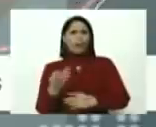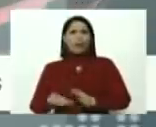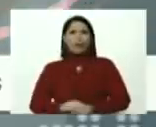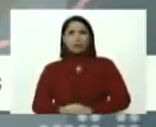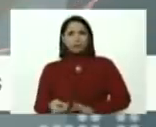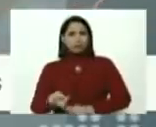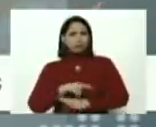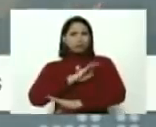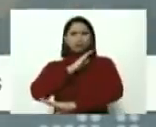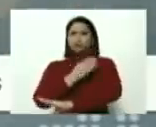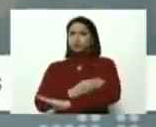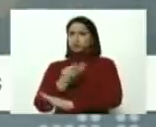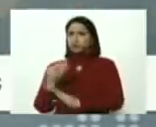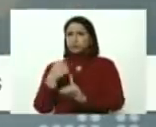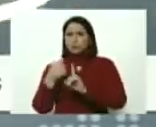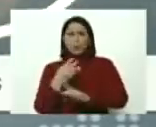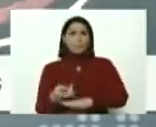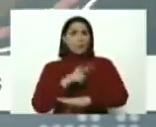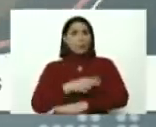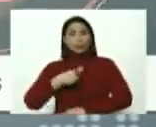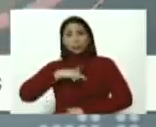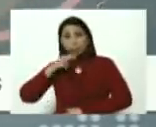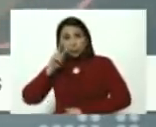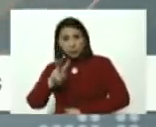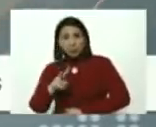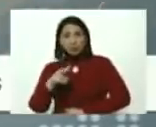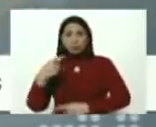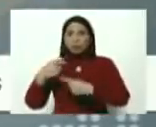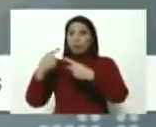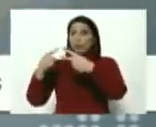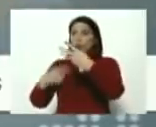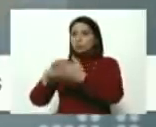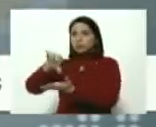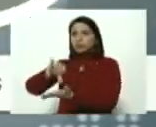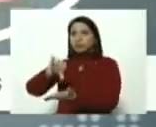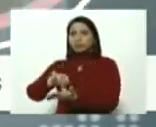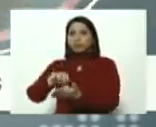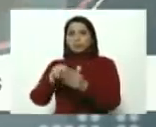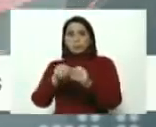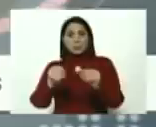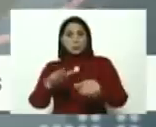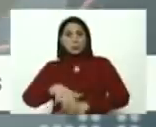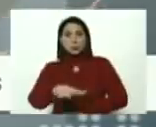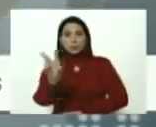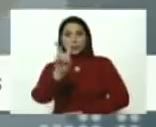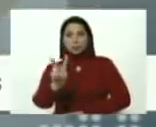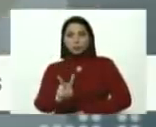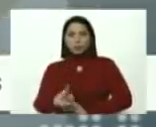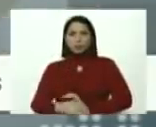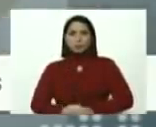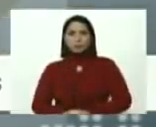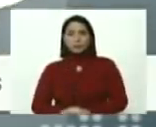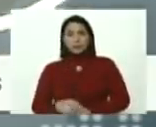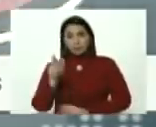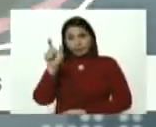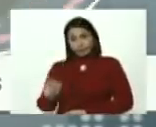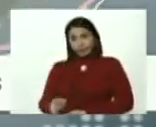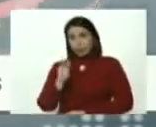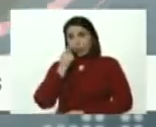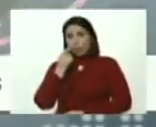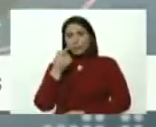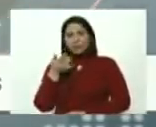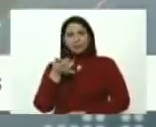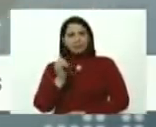más agresiva de lo que hemos visto en otros focos en el territorio nacional. Este señor